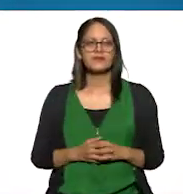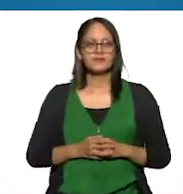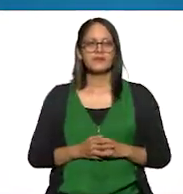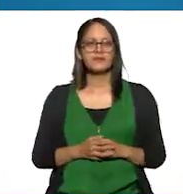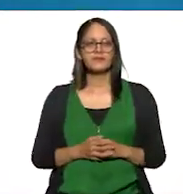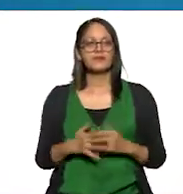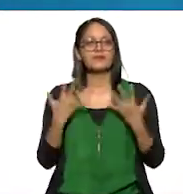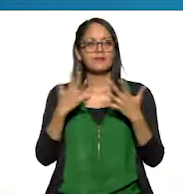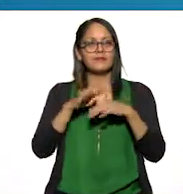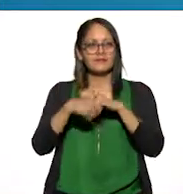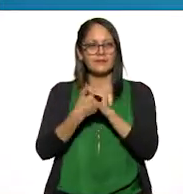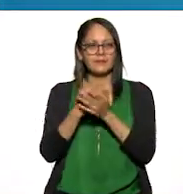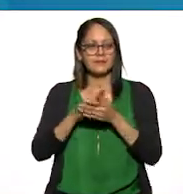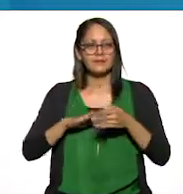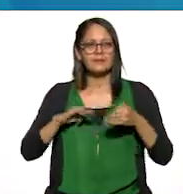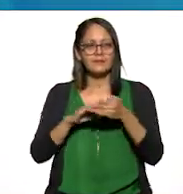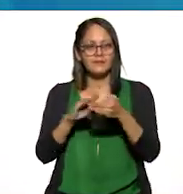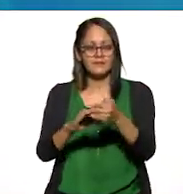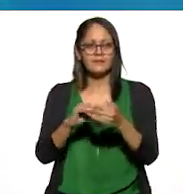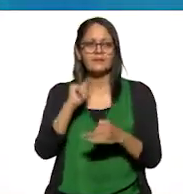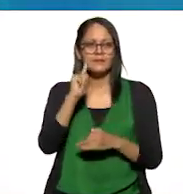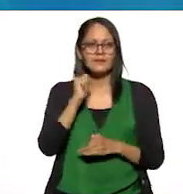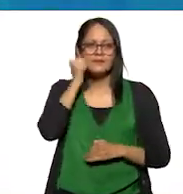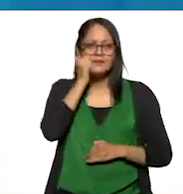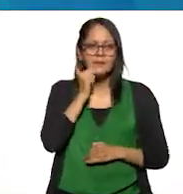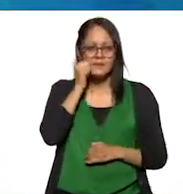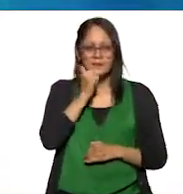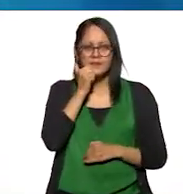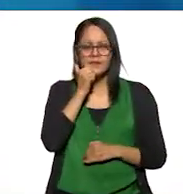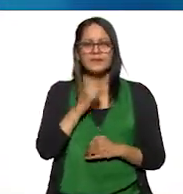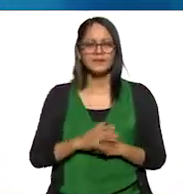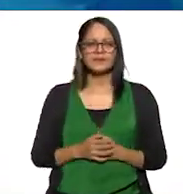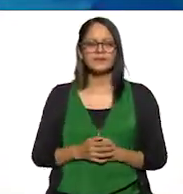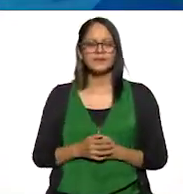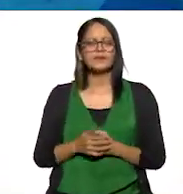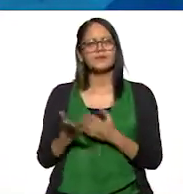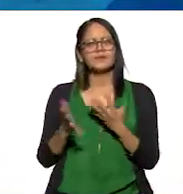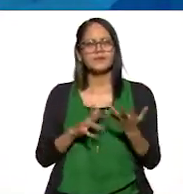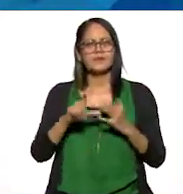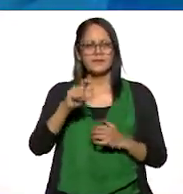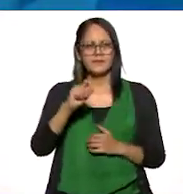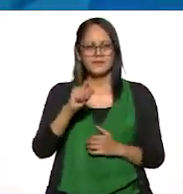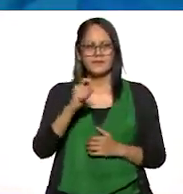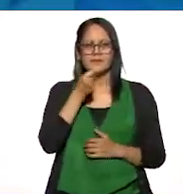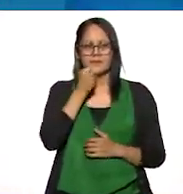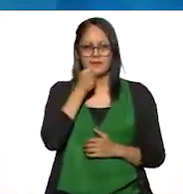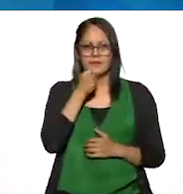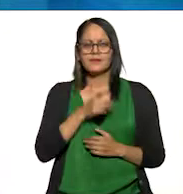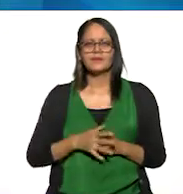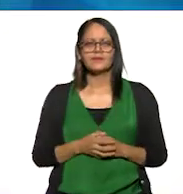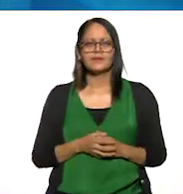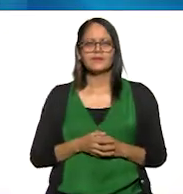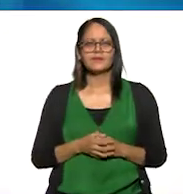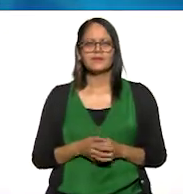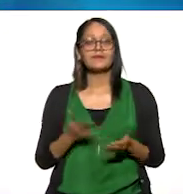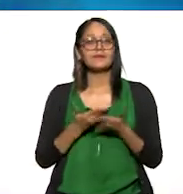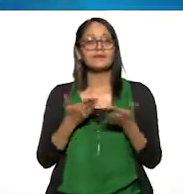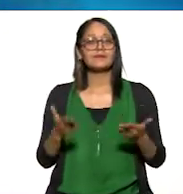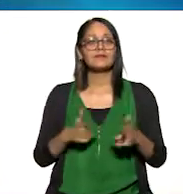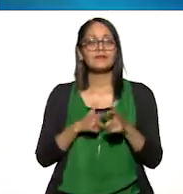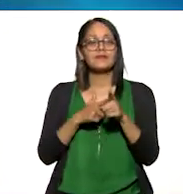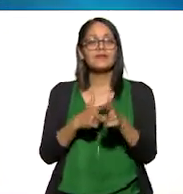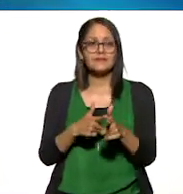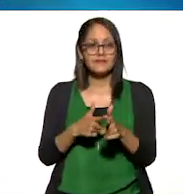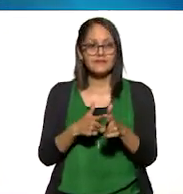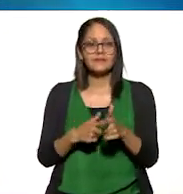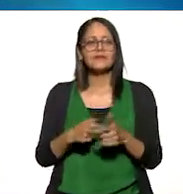cubrebocas. Lava tus manos frecuentemente con agua y con jabón por lo menos durante 20 segundos. Ahora